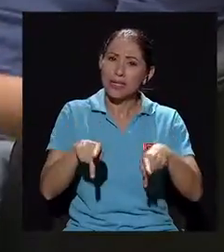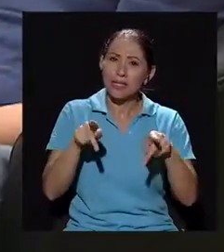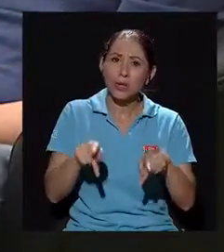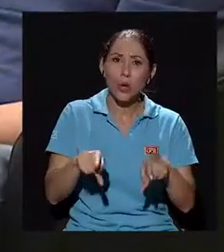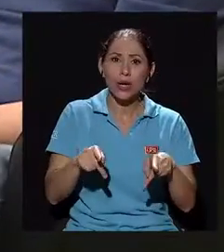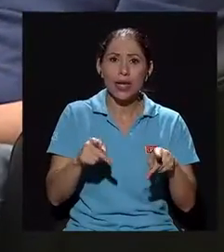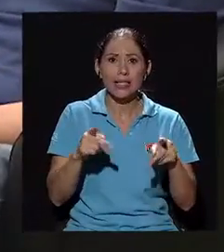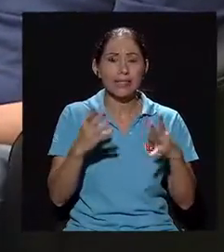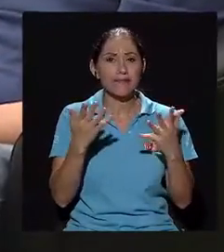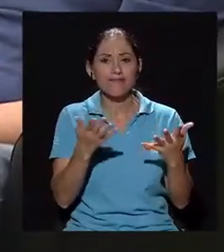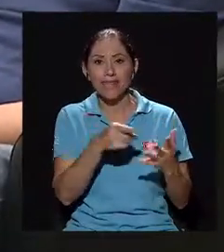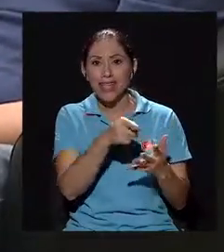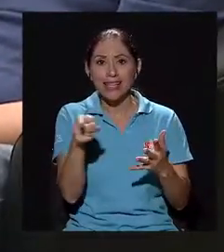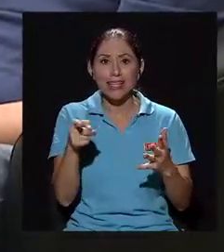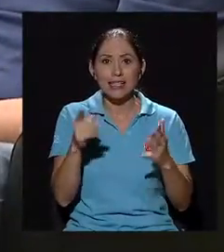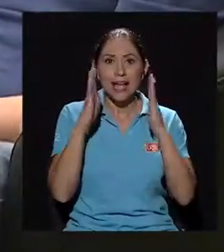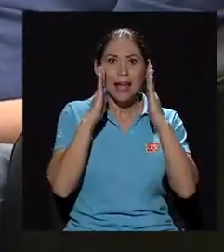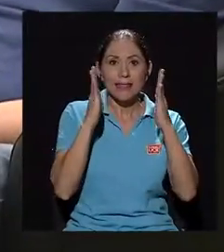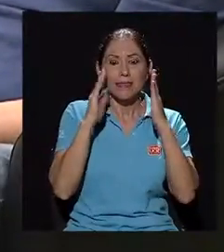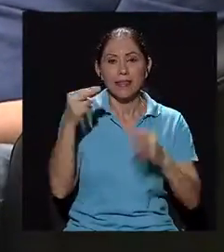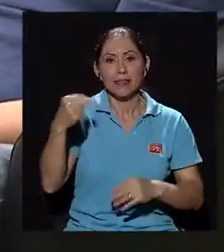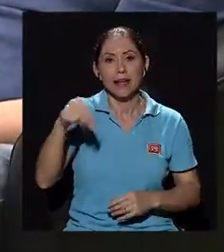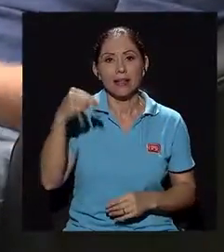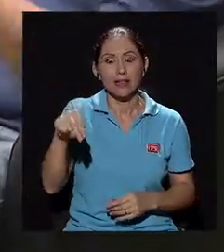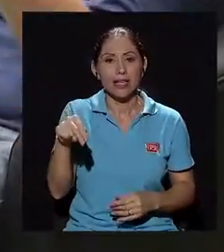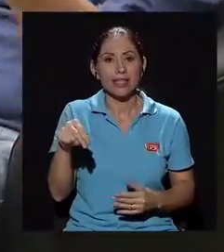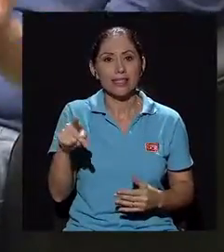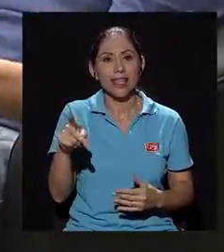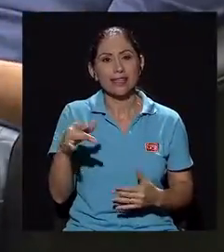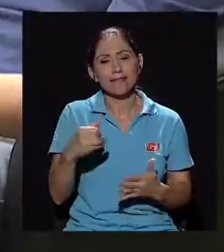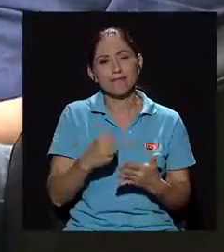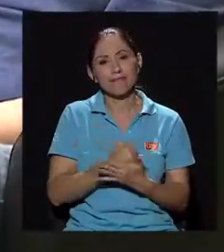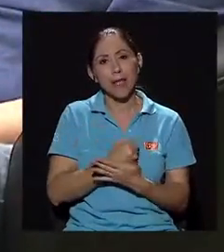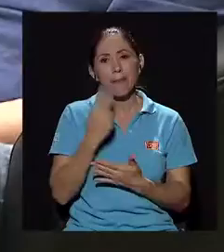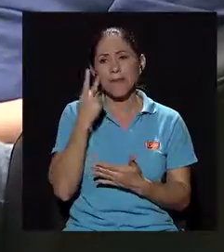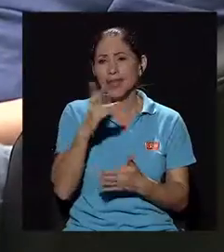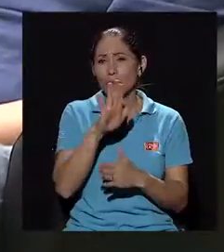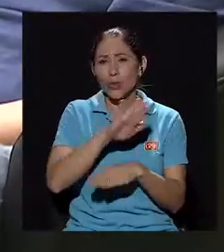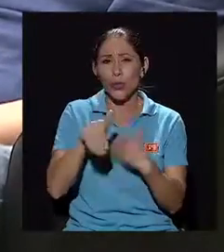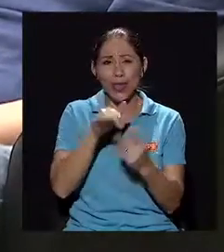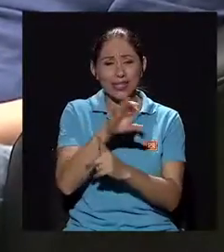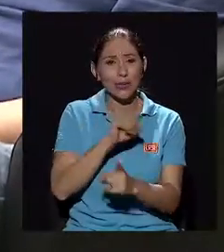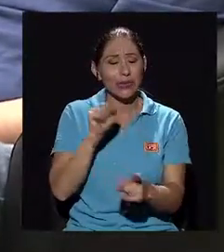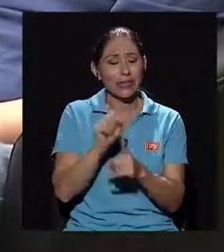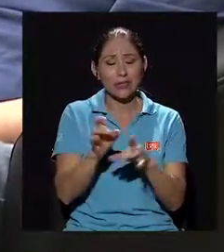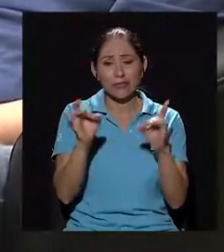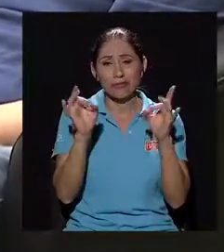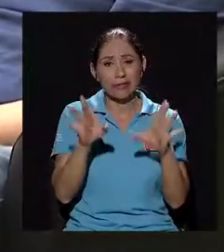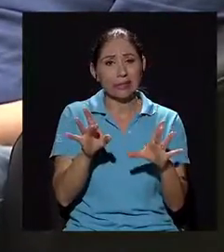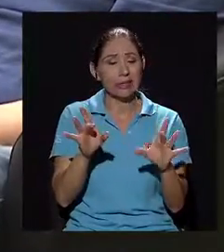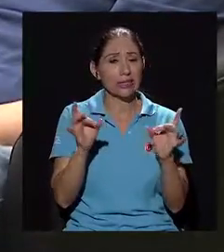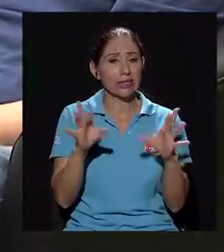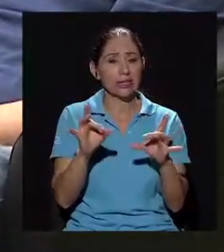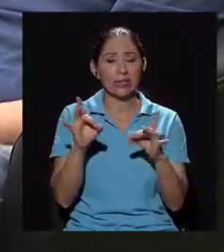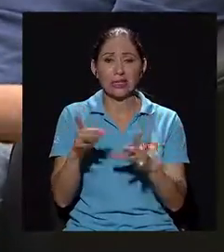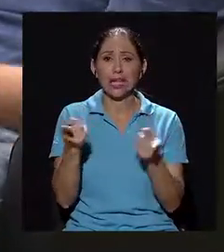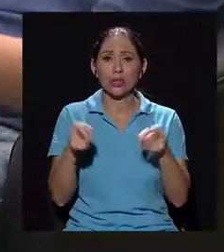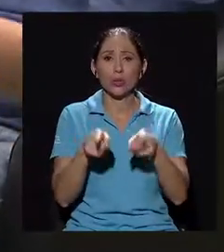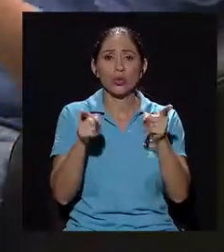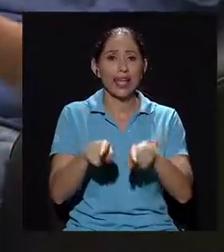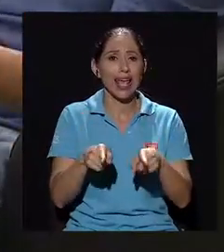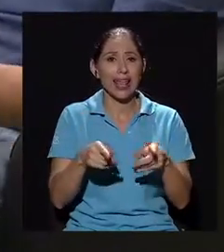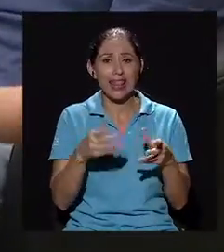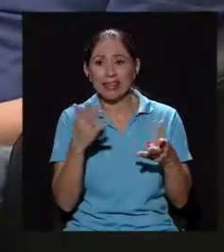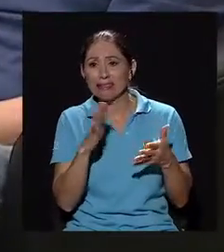atentas a las noticias, lastimosamente, viendo todo este escenario dantesco de horror, ¿verdad?, que sucede en nuestras calles, a